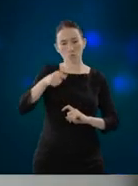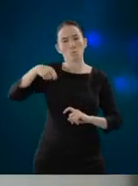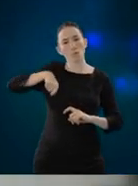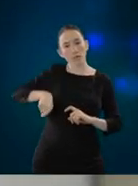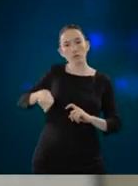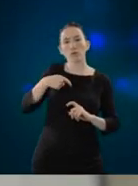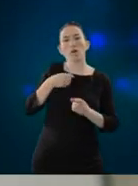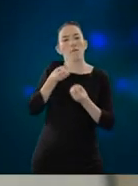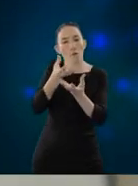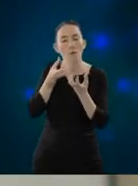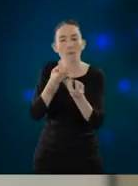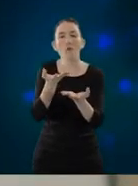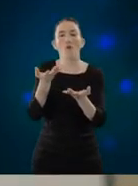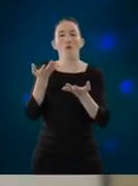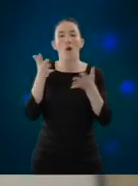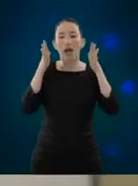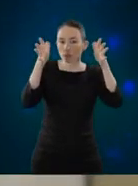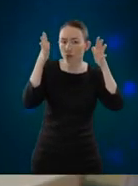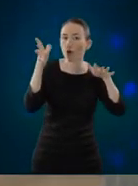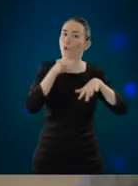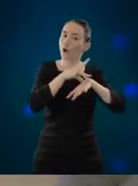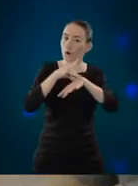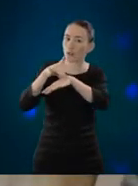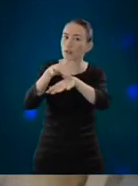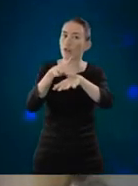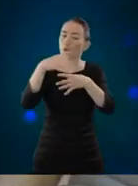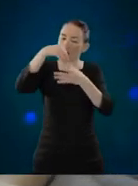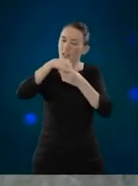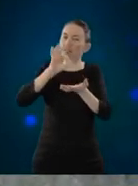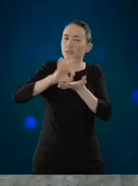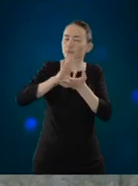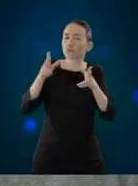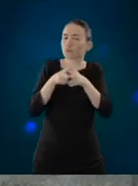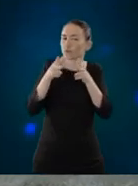y asesora sobre los recursos y prestaciones sociales que hay para ellos.